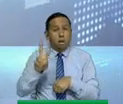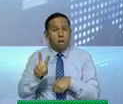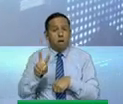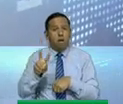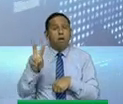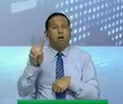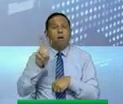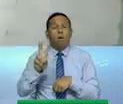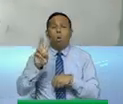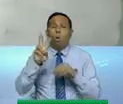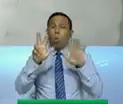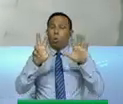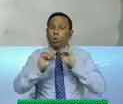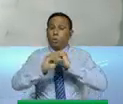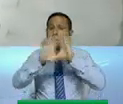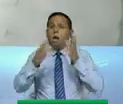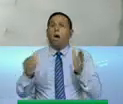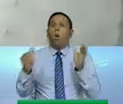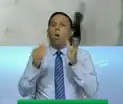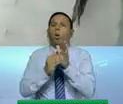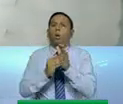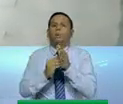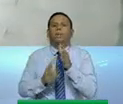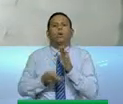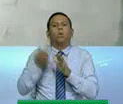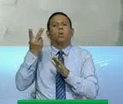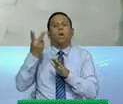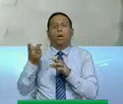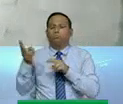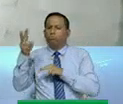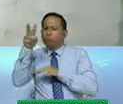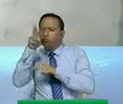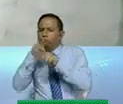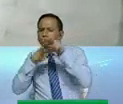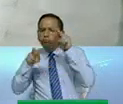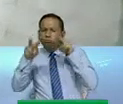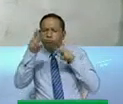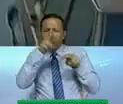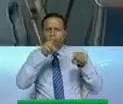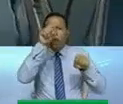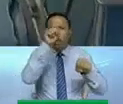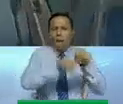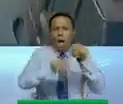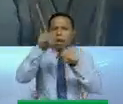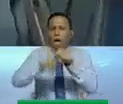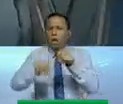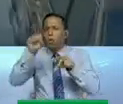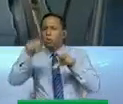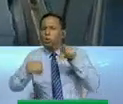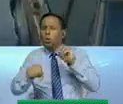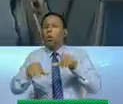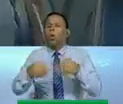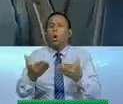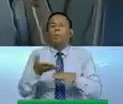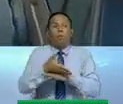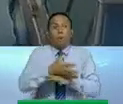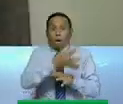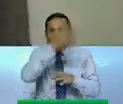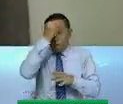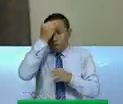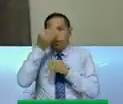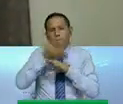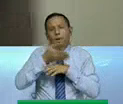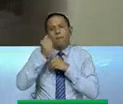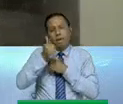segunda evaluación de daños y ahí estaremos informando de manera oportuna a toda nuestra teleaudiencia de RTS. Es lo que puedo